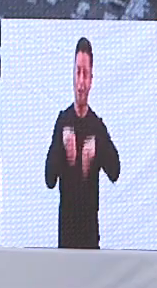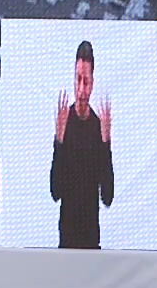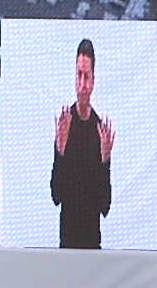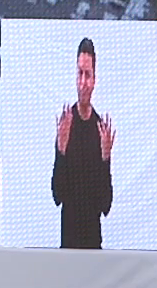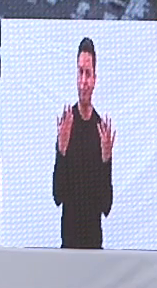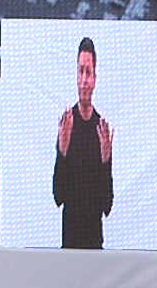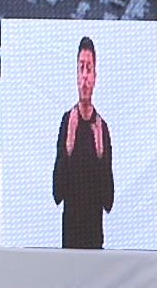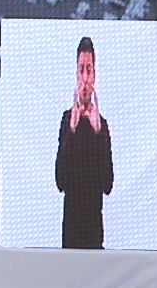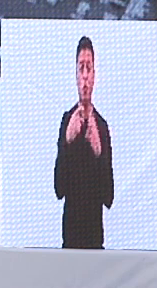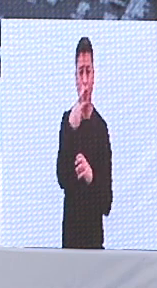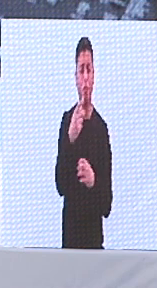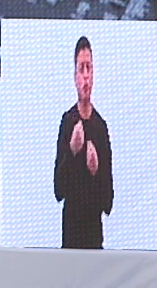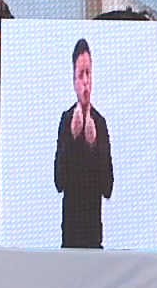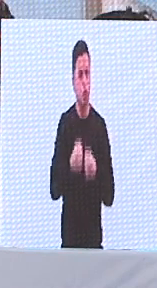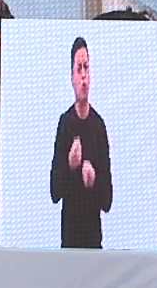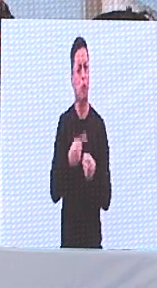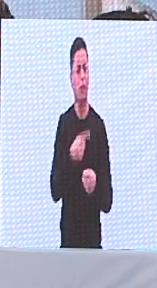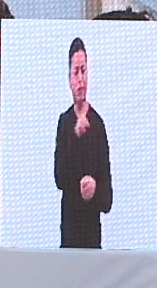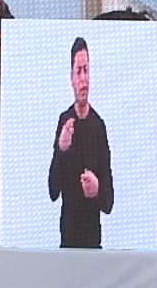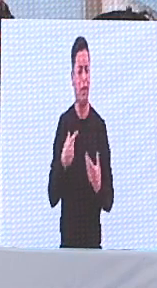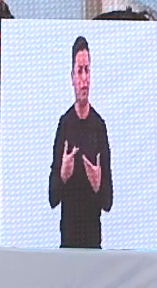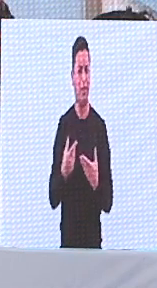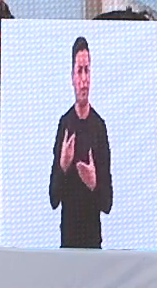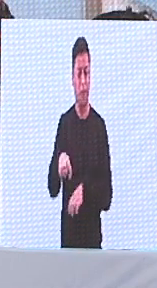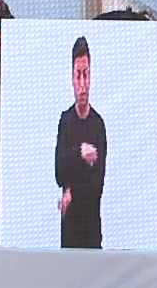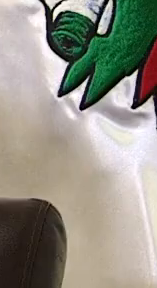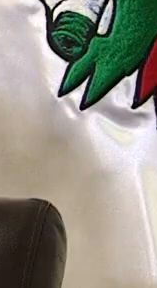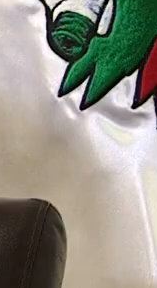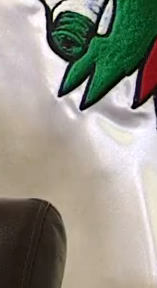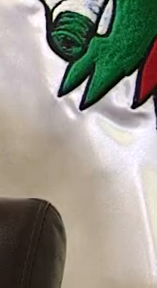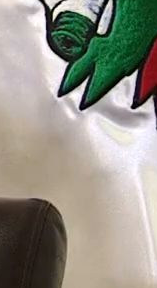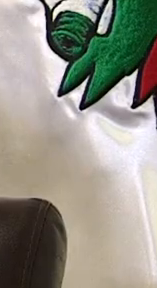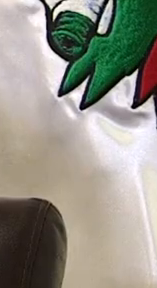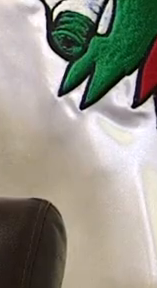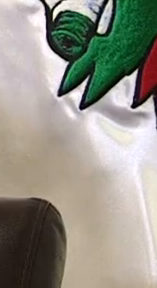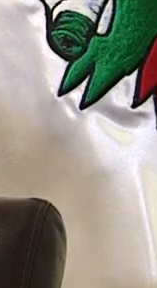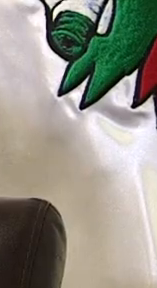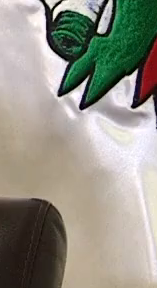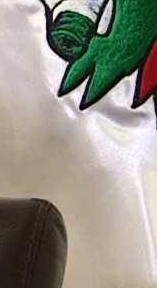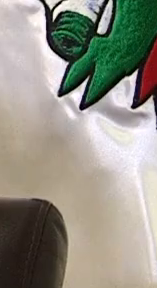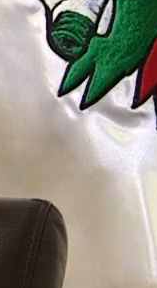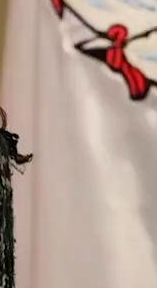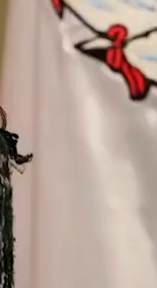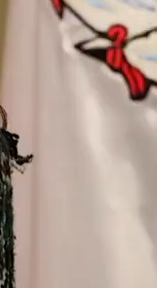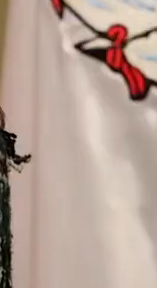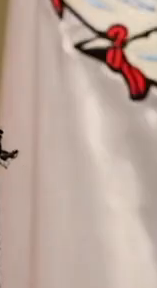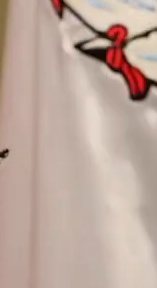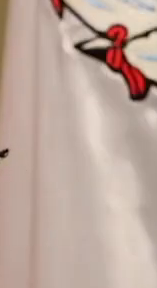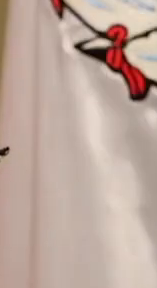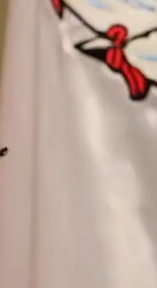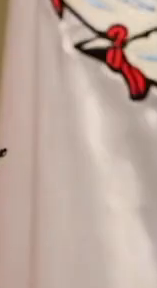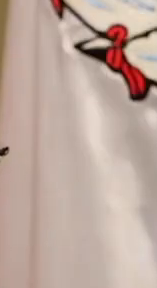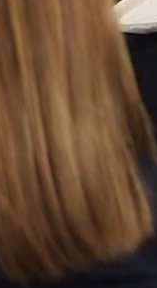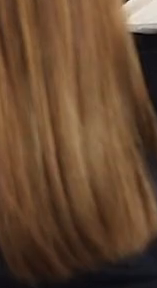emprendiendo, haciendo un taller que les permita tener un oficio para que puedan salir adelante, para apoyar